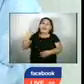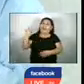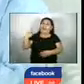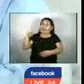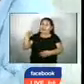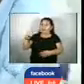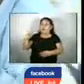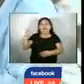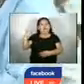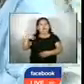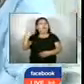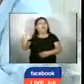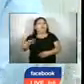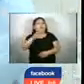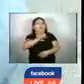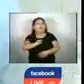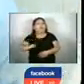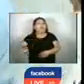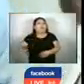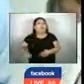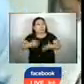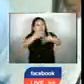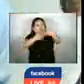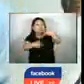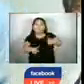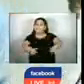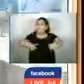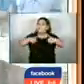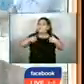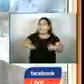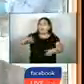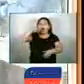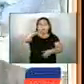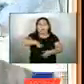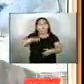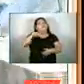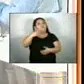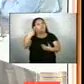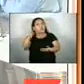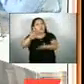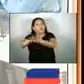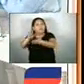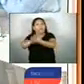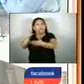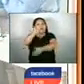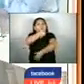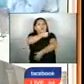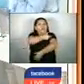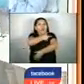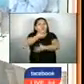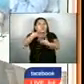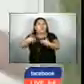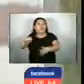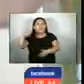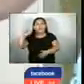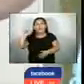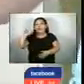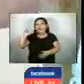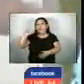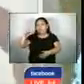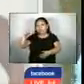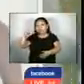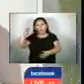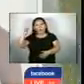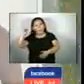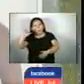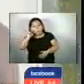entonces, El Salvador se convirtió en uno de los primeros países de la región en adquirir el fármaco y fue elegido por la Organización Mundial de la Salud